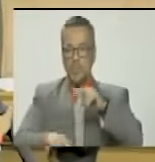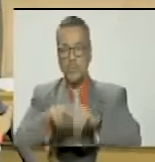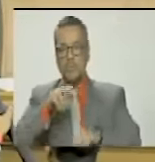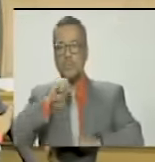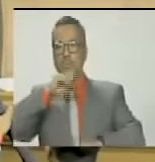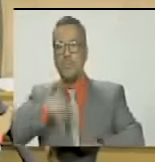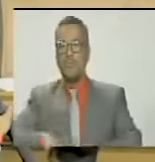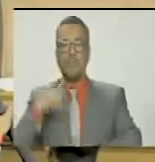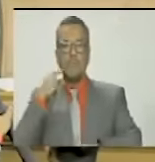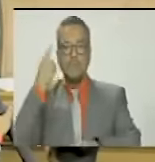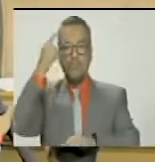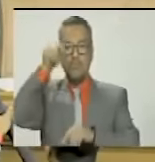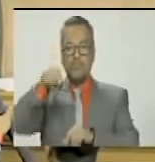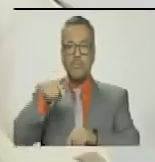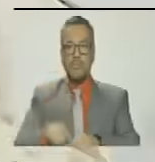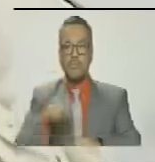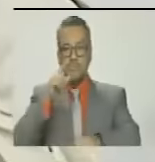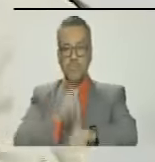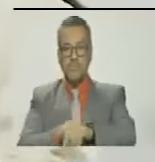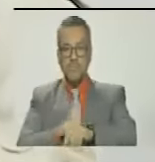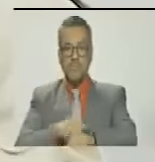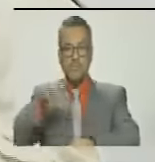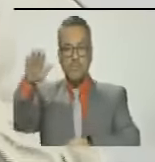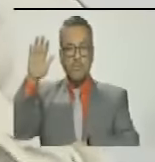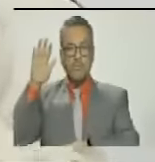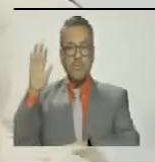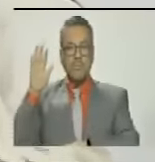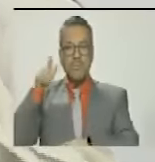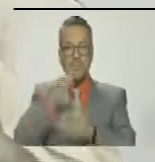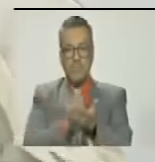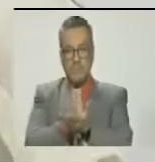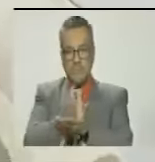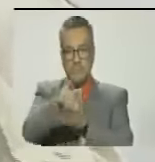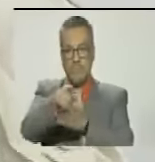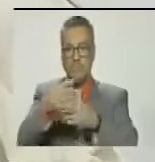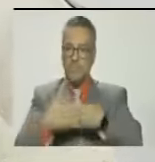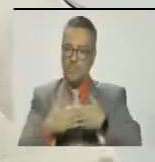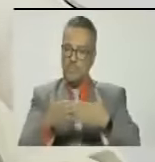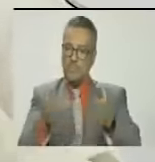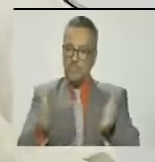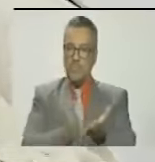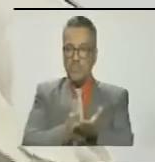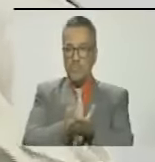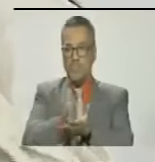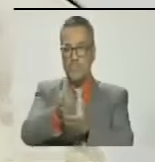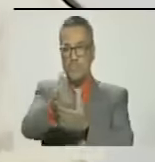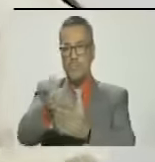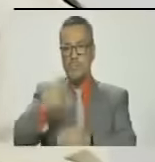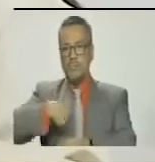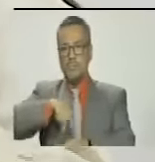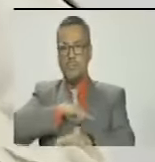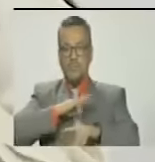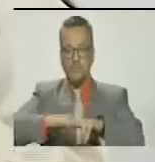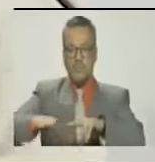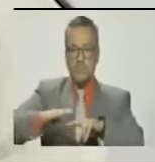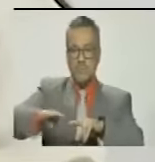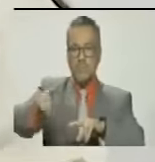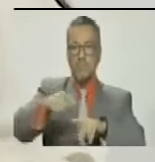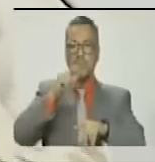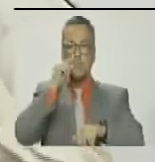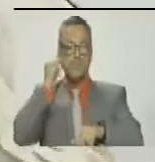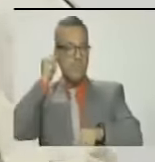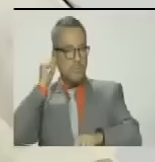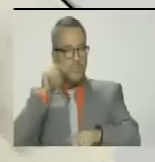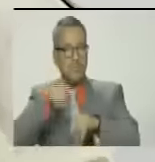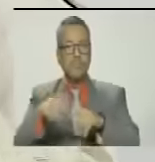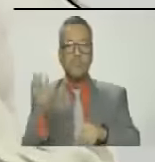la historia heroica de estos tiempos. Juro por seguir abriendo los caminos para nuestros niños, para nuestras niñas